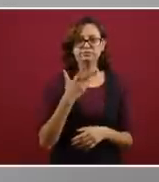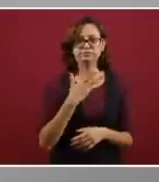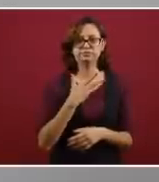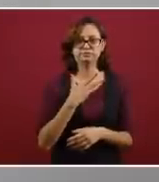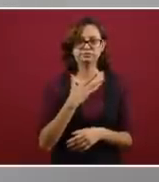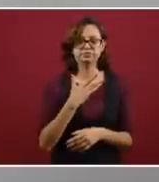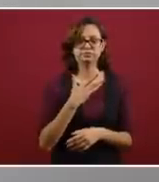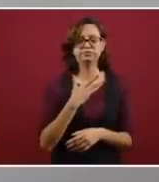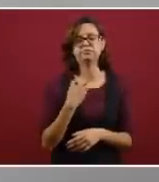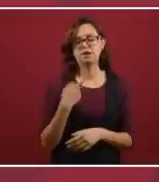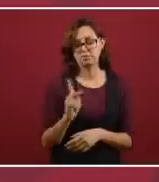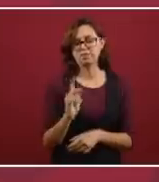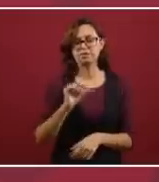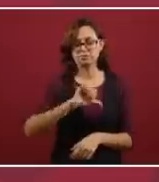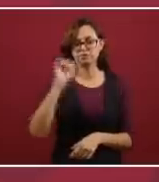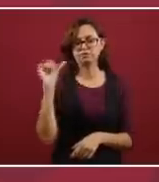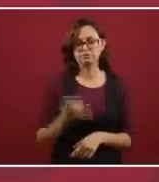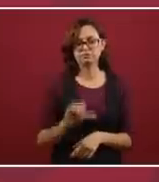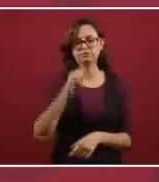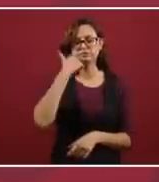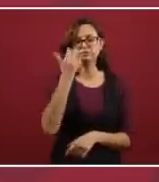aprovecho para